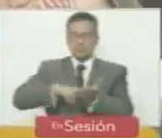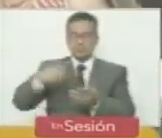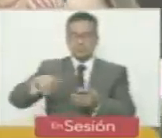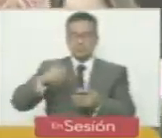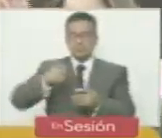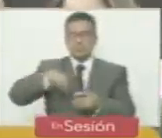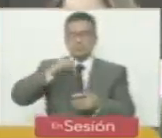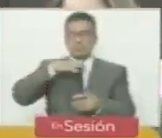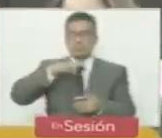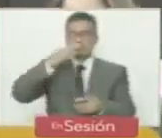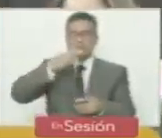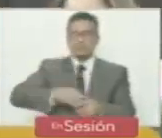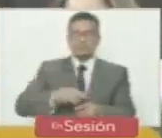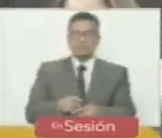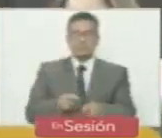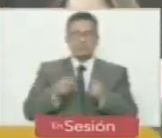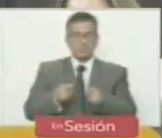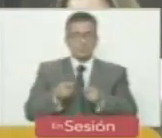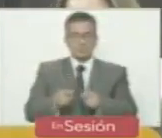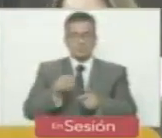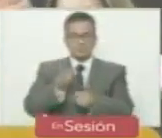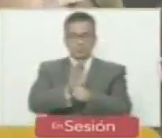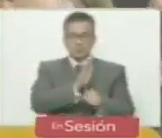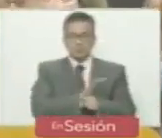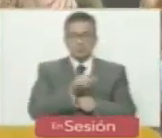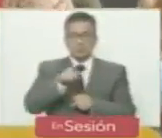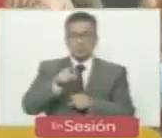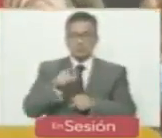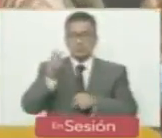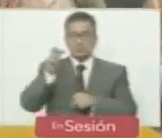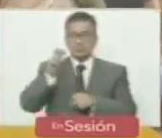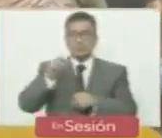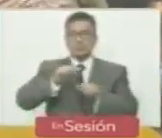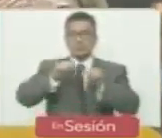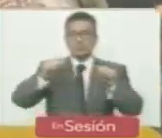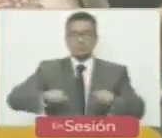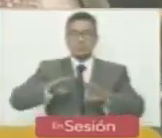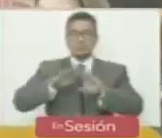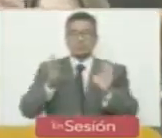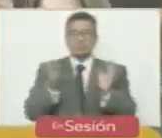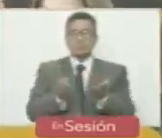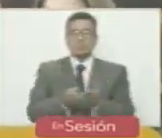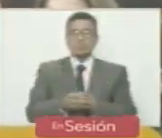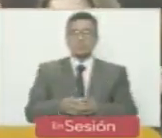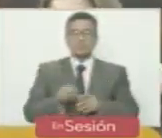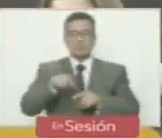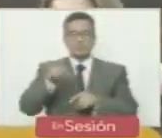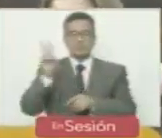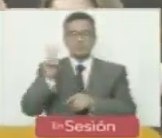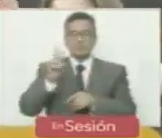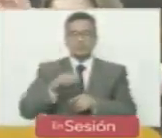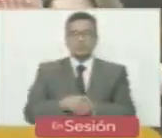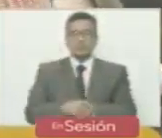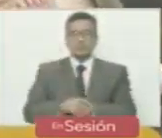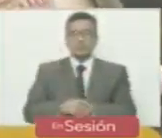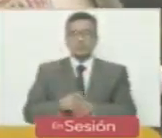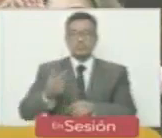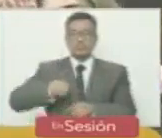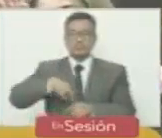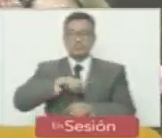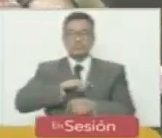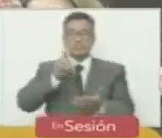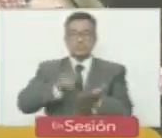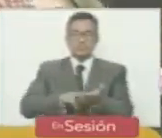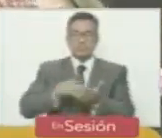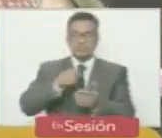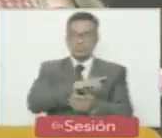historia, porque se trata de proteger en este nuevo sistema mundial, pero en una Venezuela donde nosotros aprobamos,